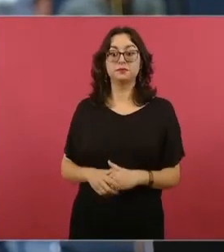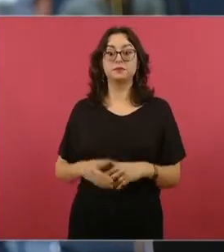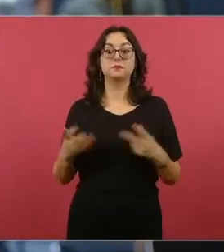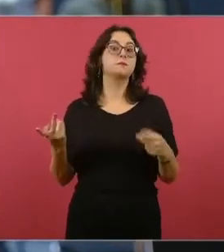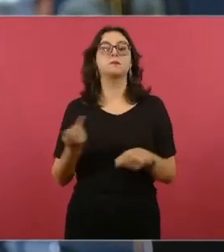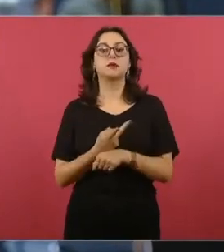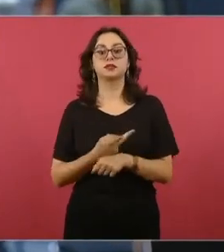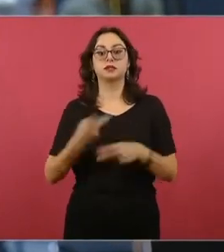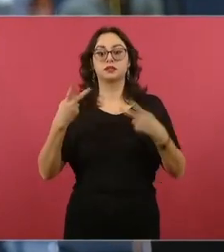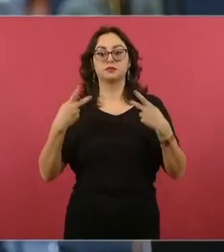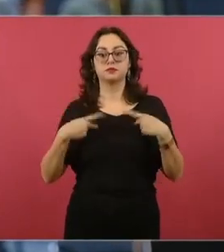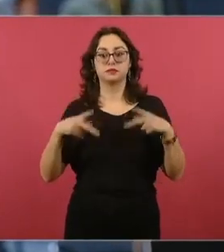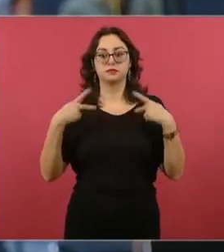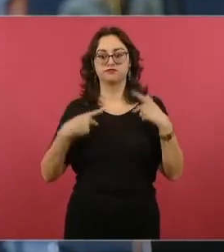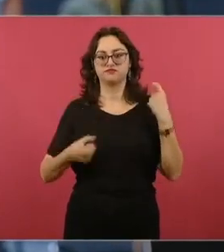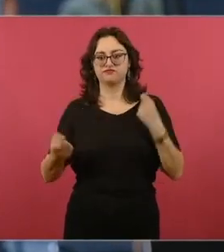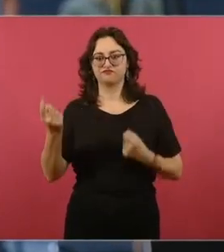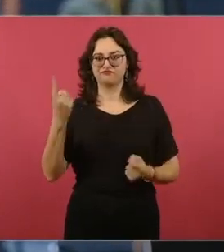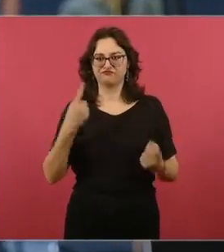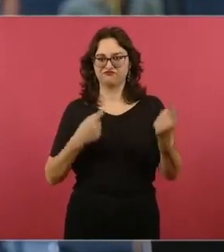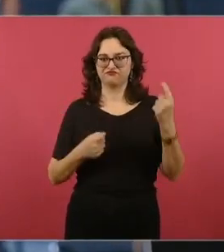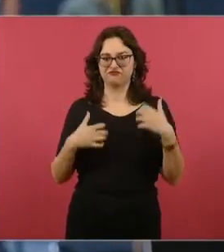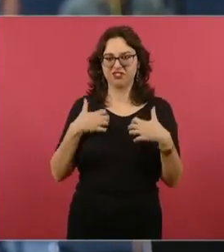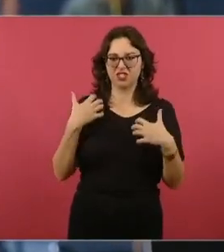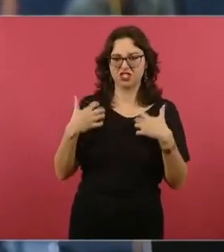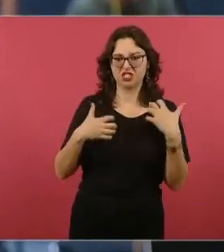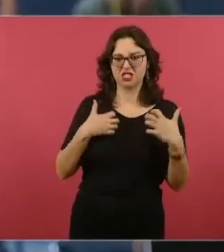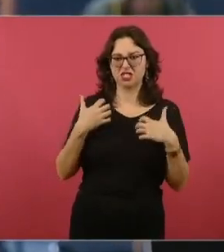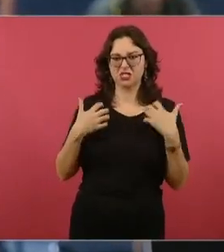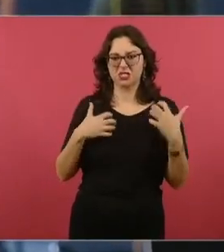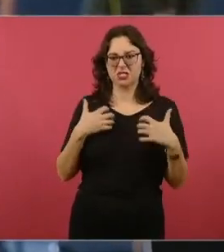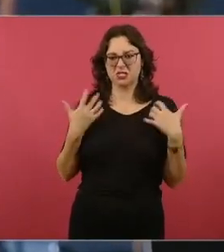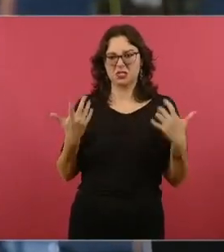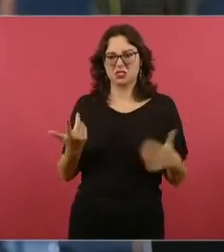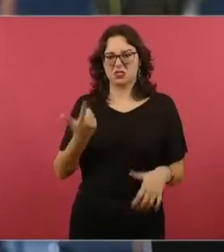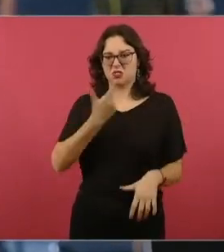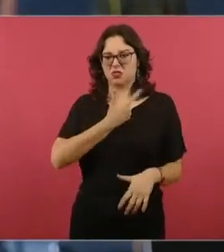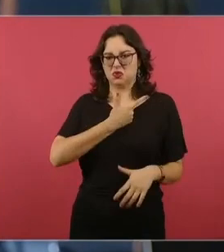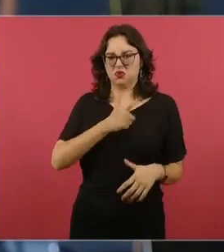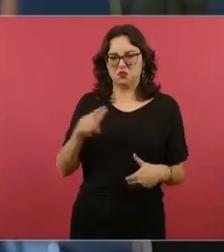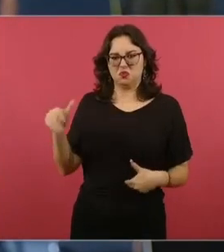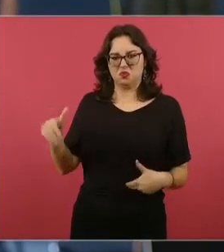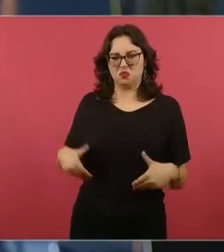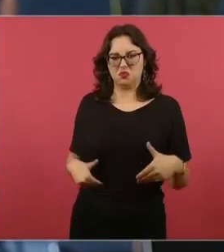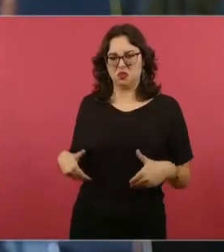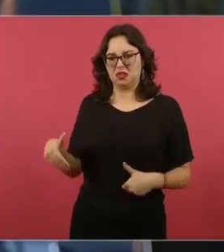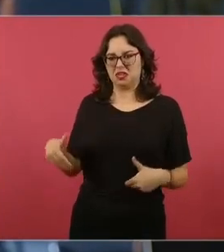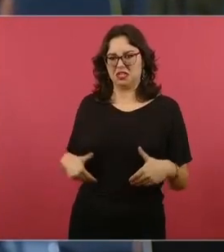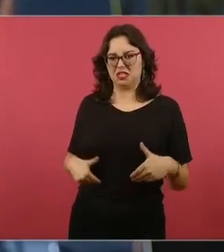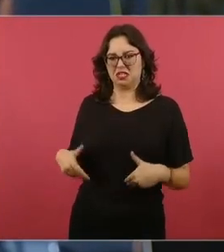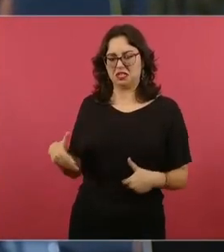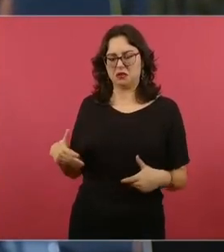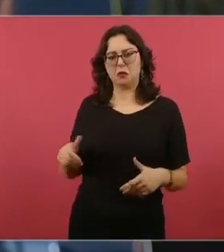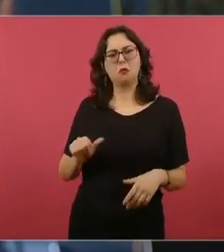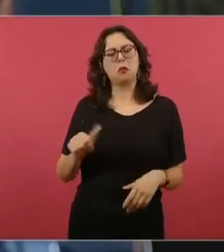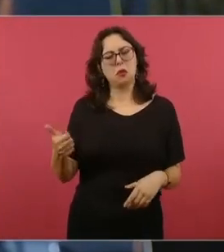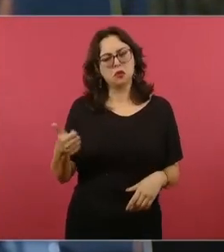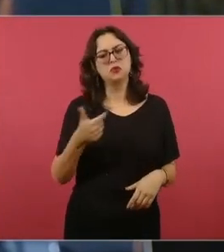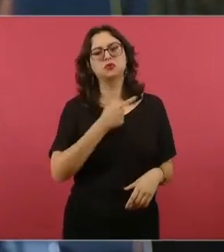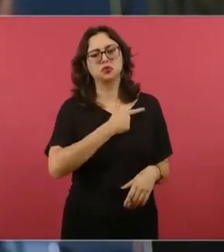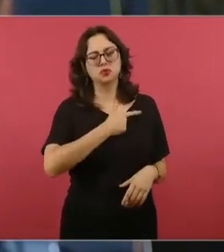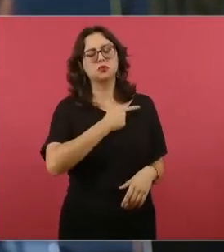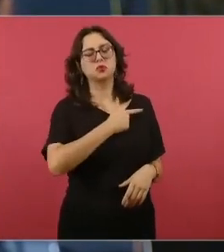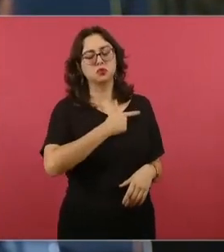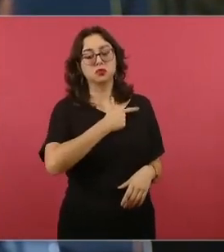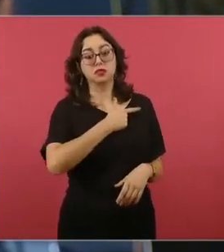otros sí lo vieron bien, pero entre las personas que no lo vieron bien, hablan de que una